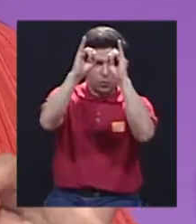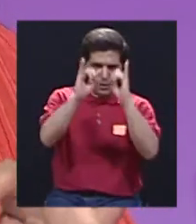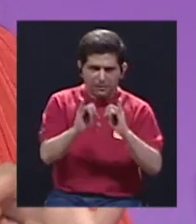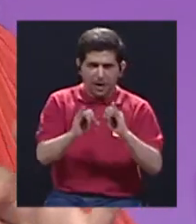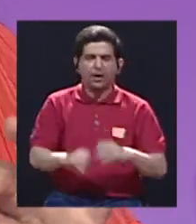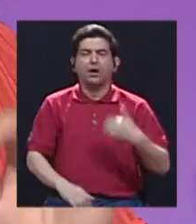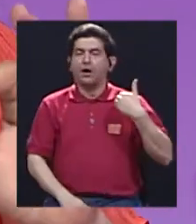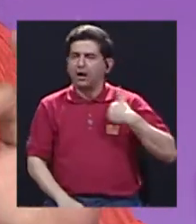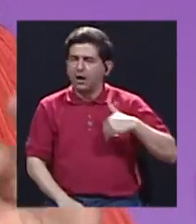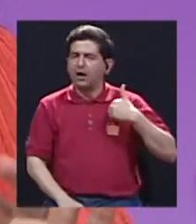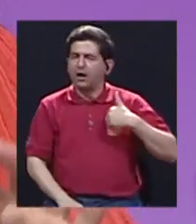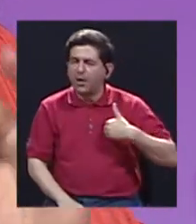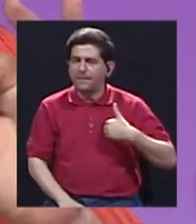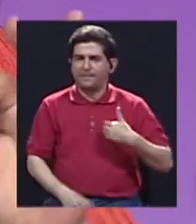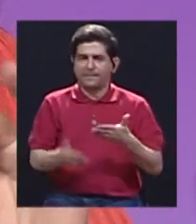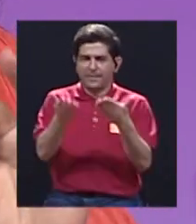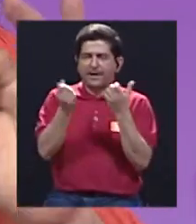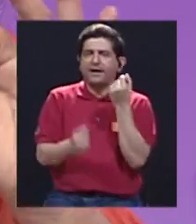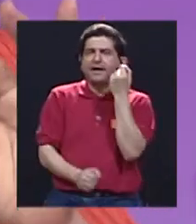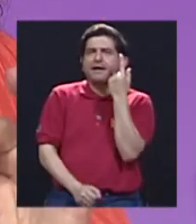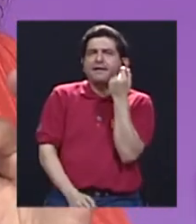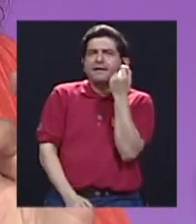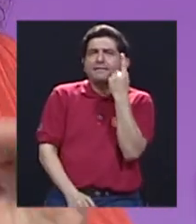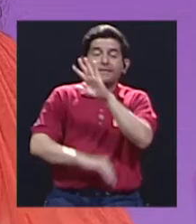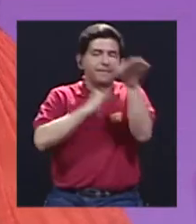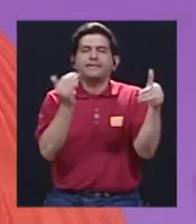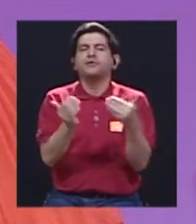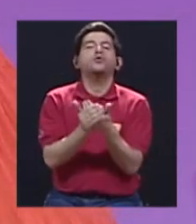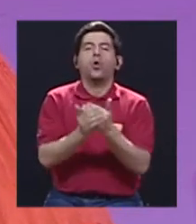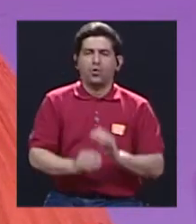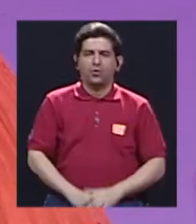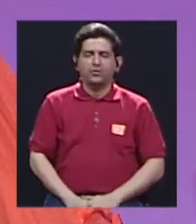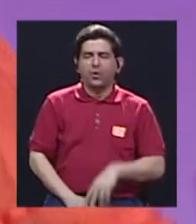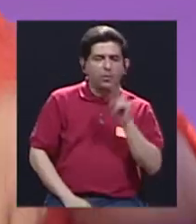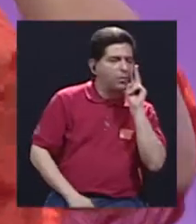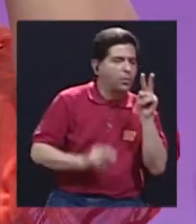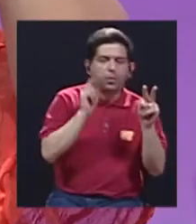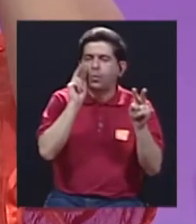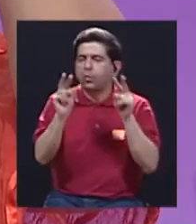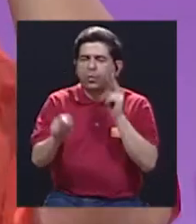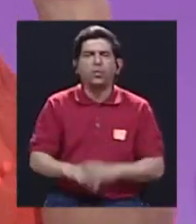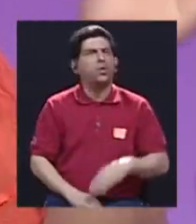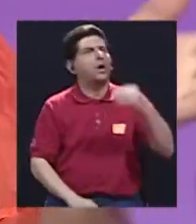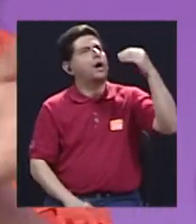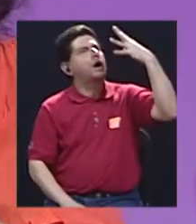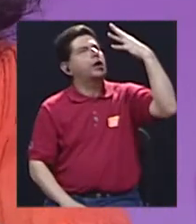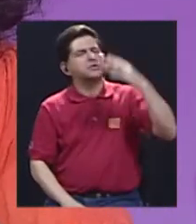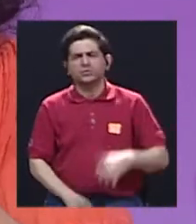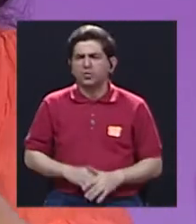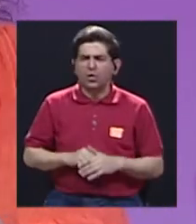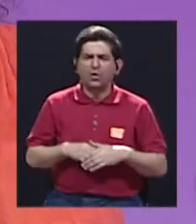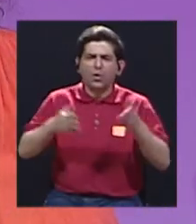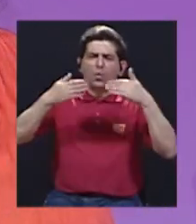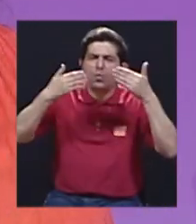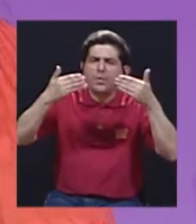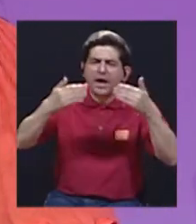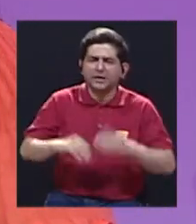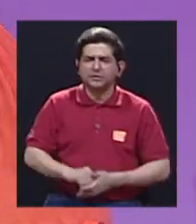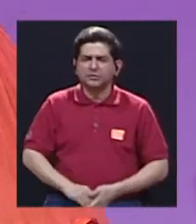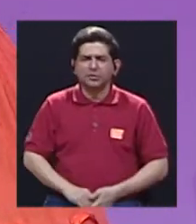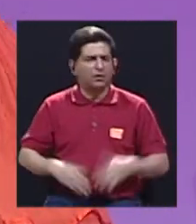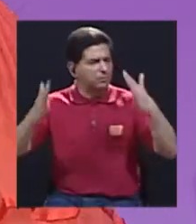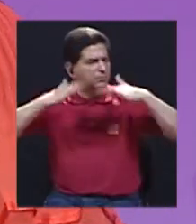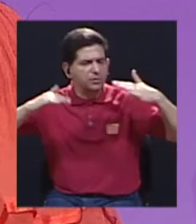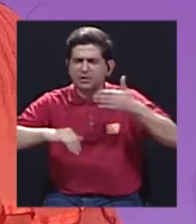hombre quería entenderlo todo se la pasaba mirando porque subía el sol al cielo porque corrían los vientos porque cambiaban los